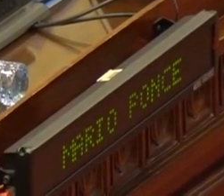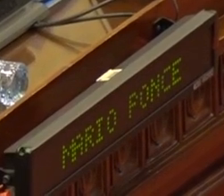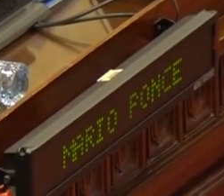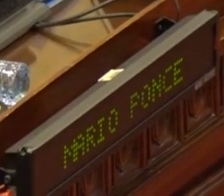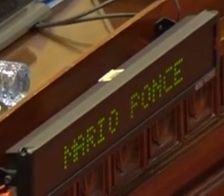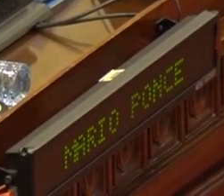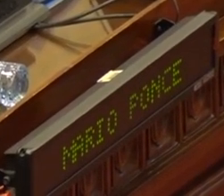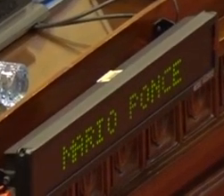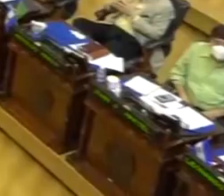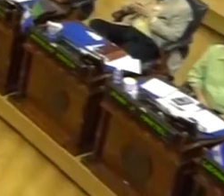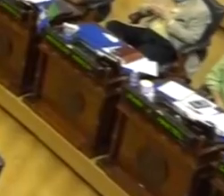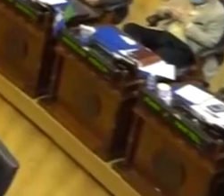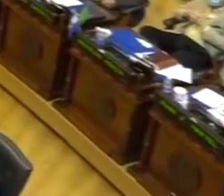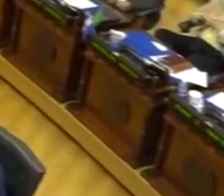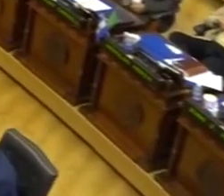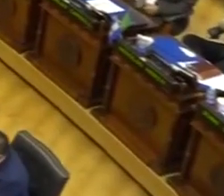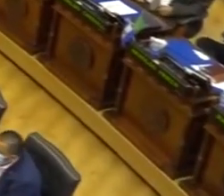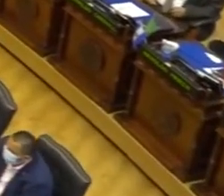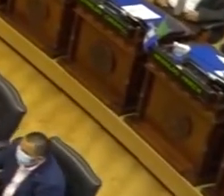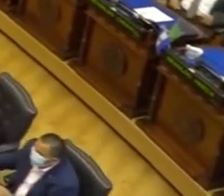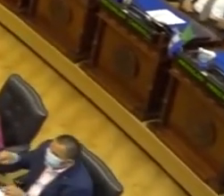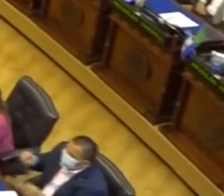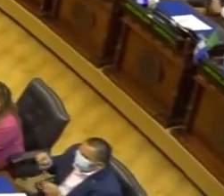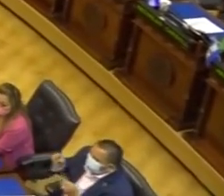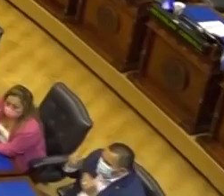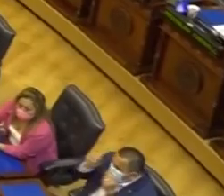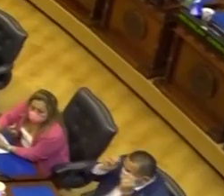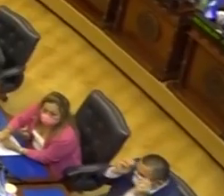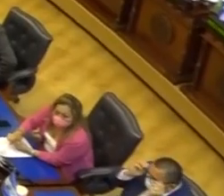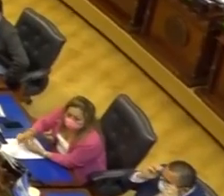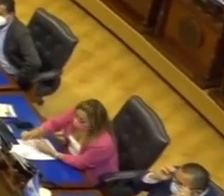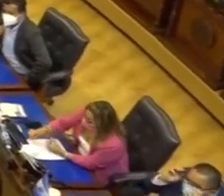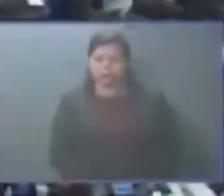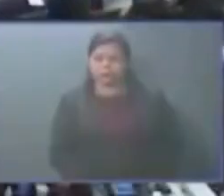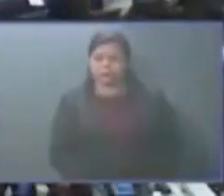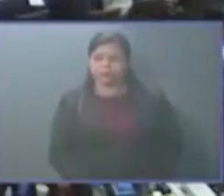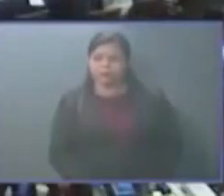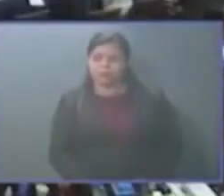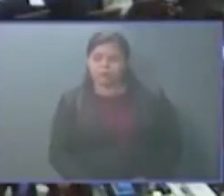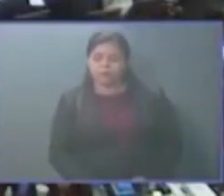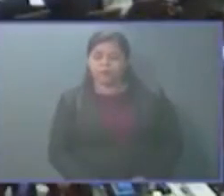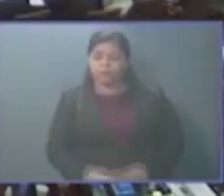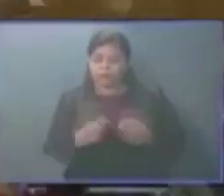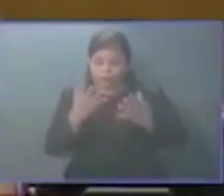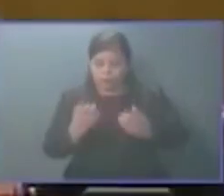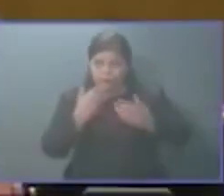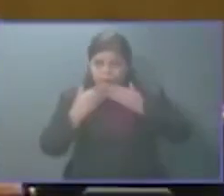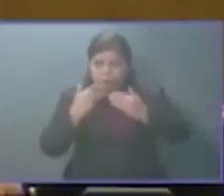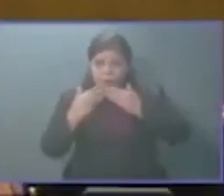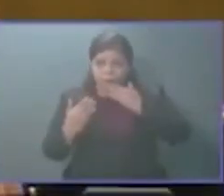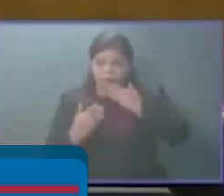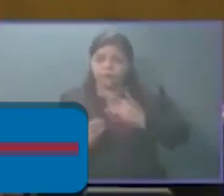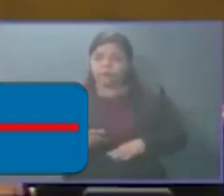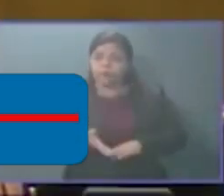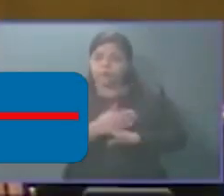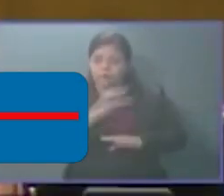de la Asamblea, Mario Ponce, generando así un cruce de palabras entre ambos legisladores. Quiero hacer una aclaración porque obviamente se ha